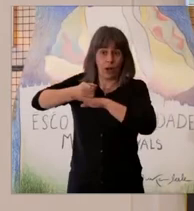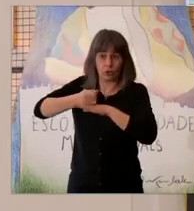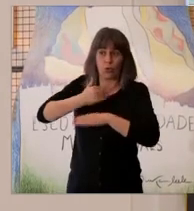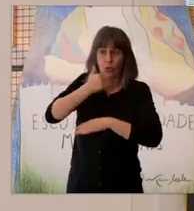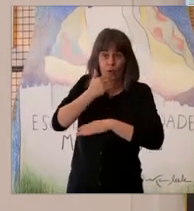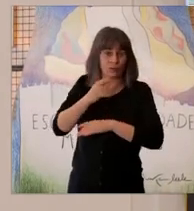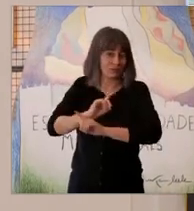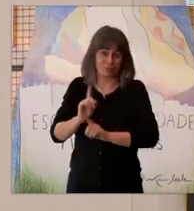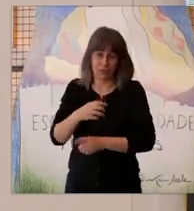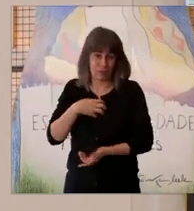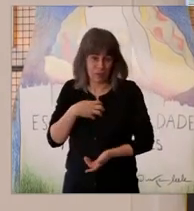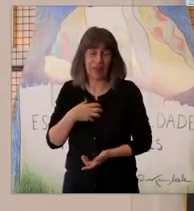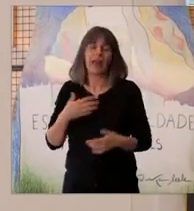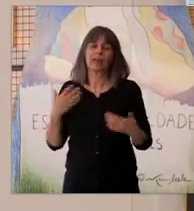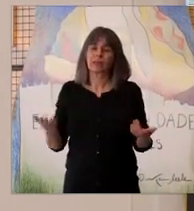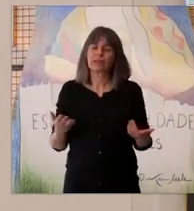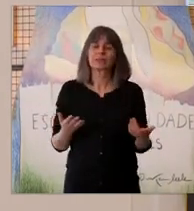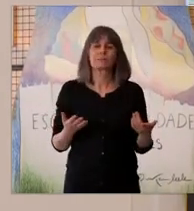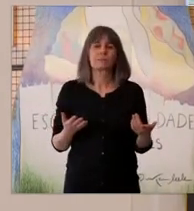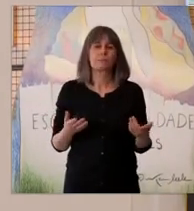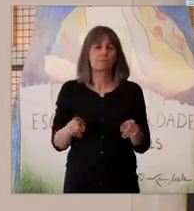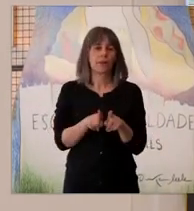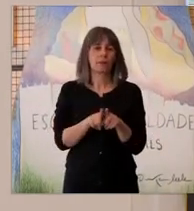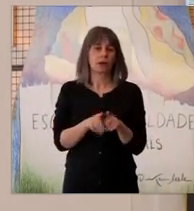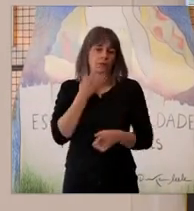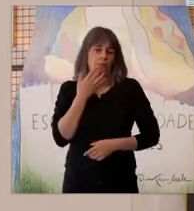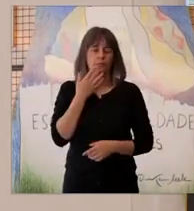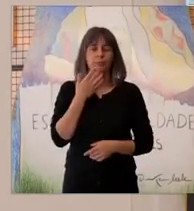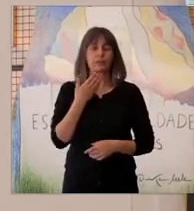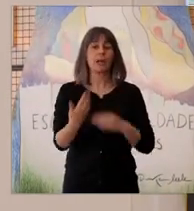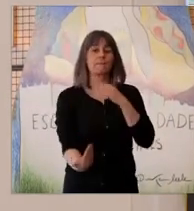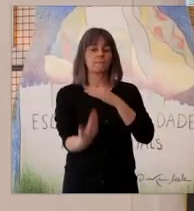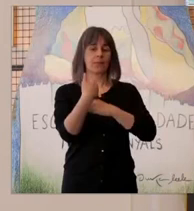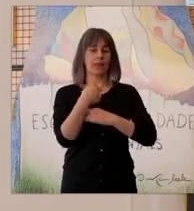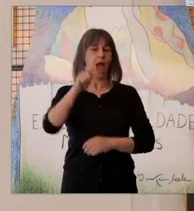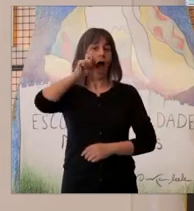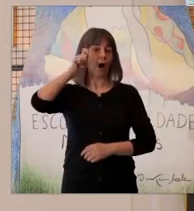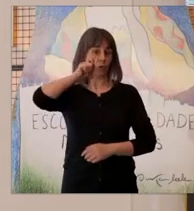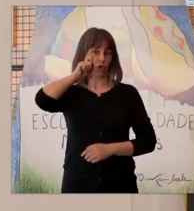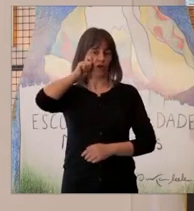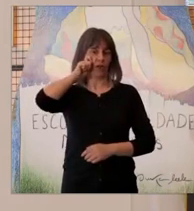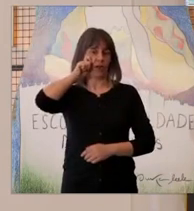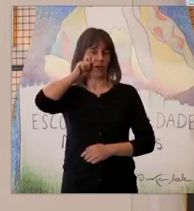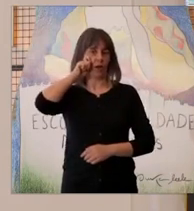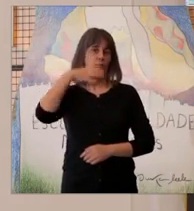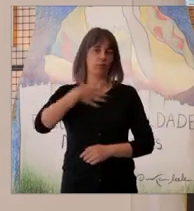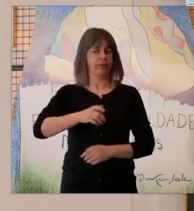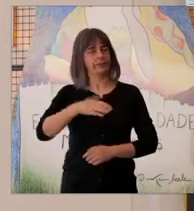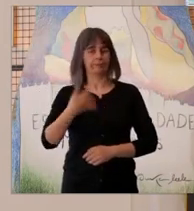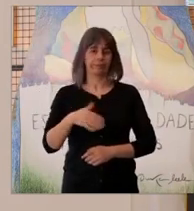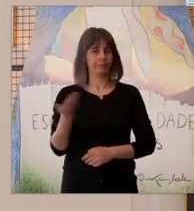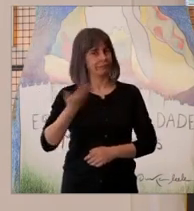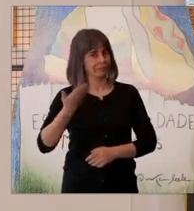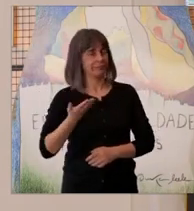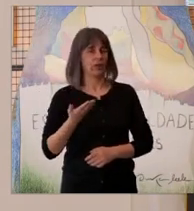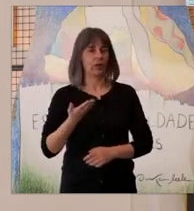Entonces cuando tú tienes una auditoría que bueno te puede afear y depende de qué órgano venga eso es más serio